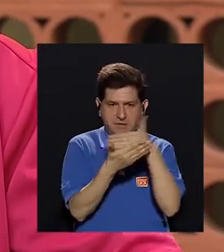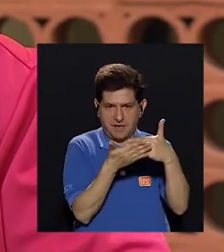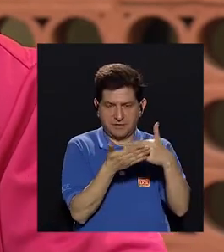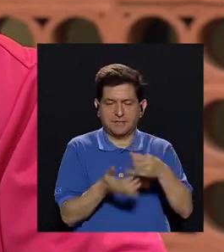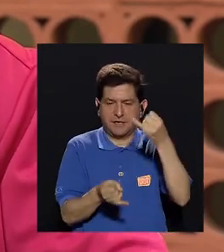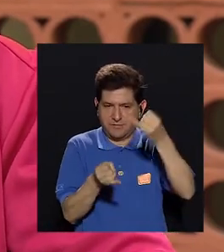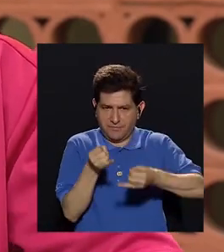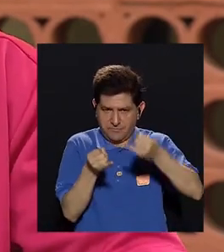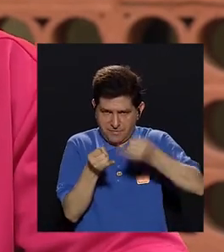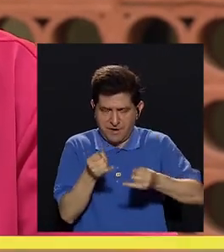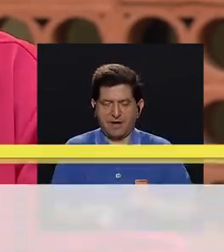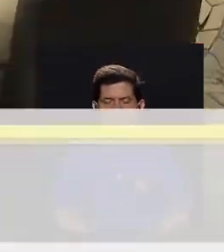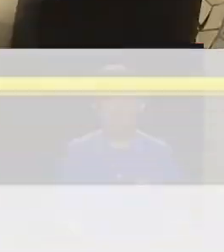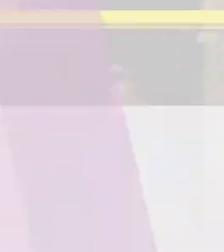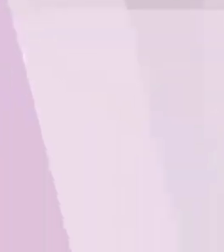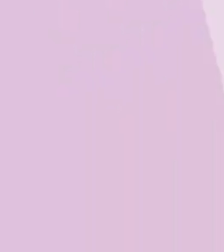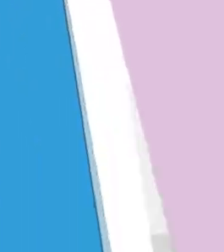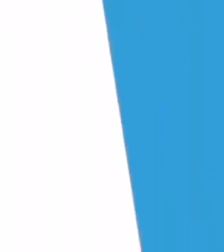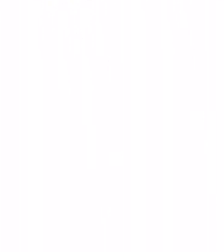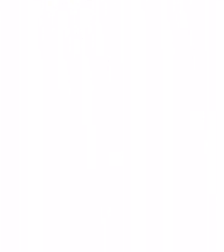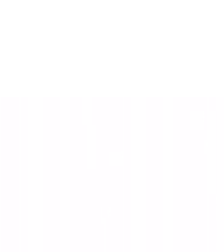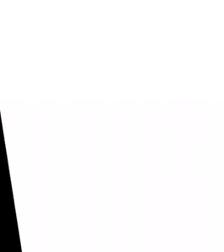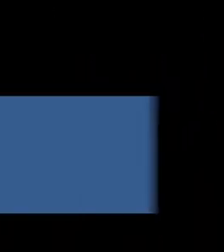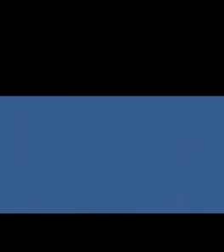pronto retornamos.